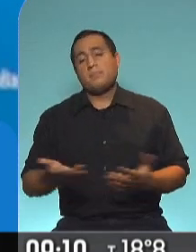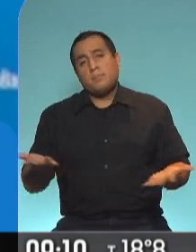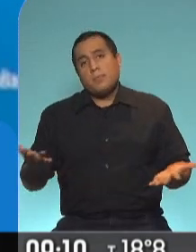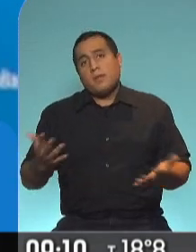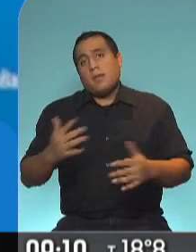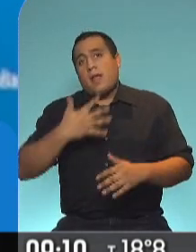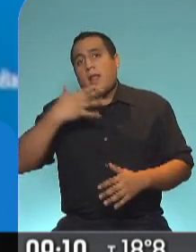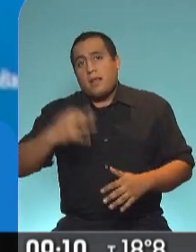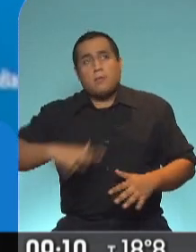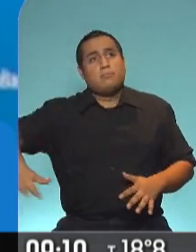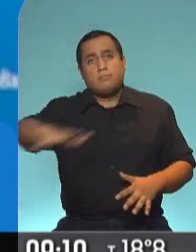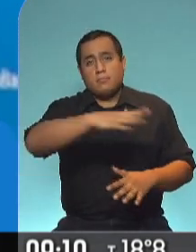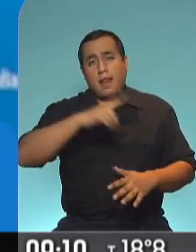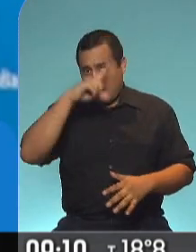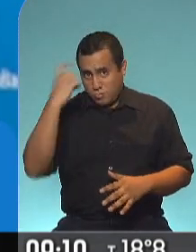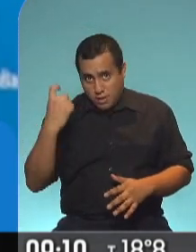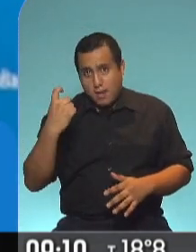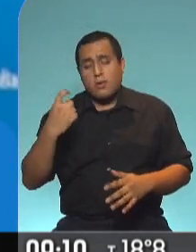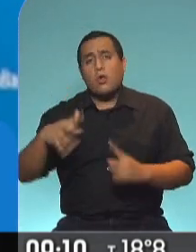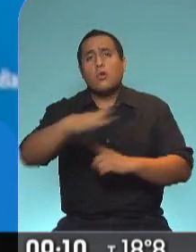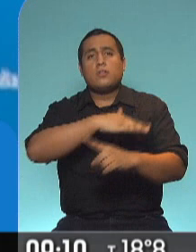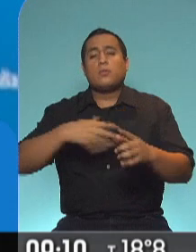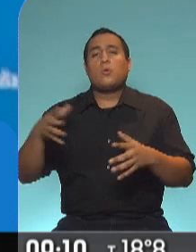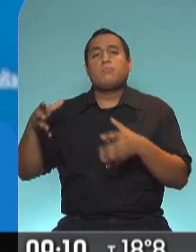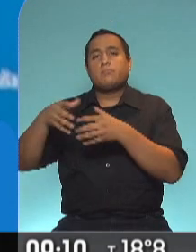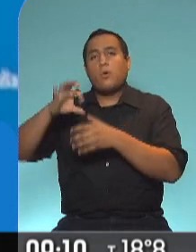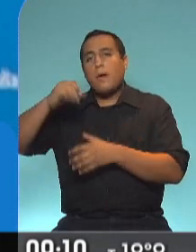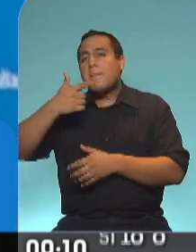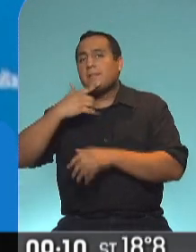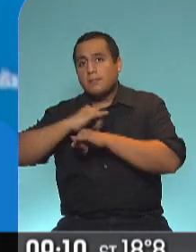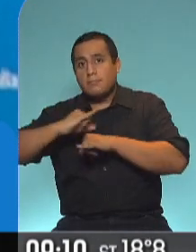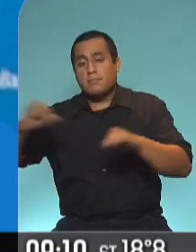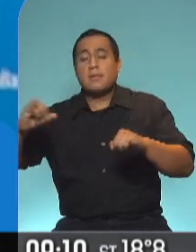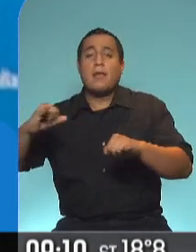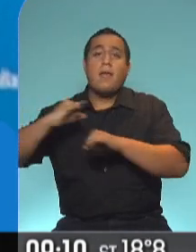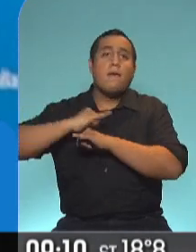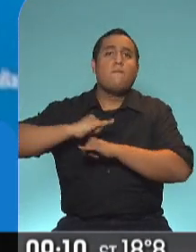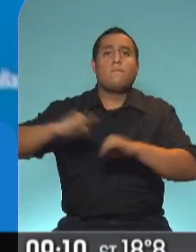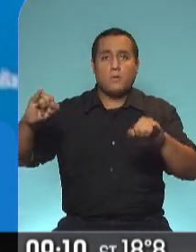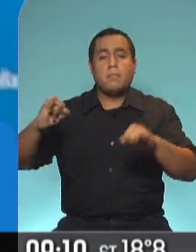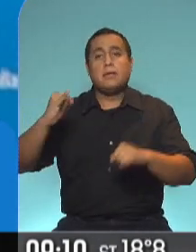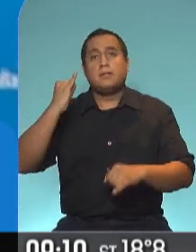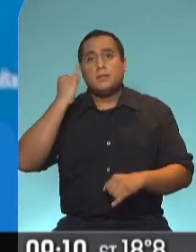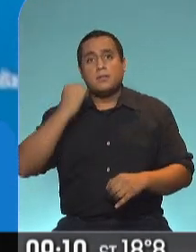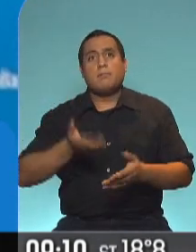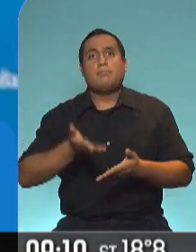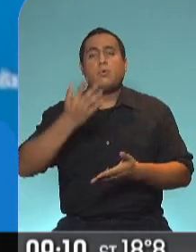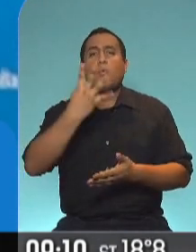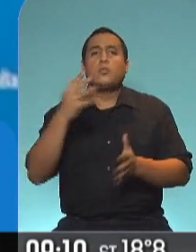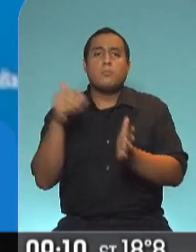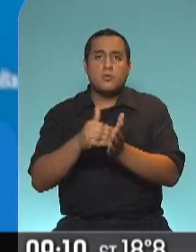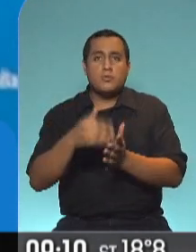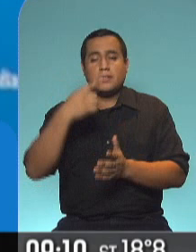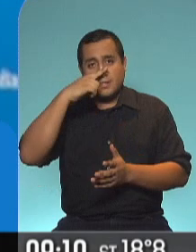a nivel nacional se da en un contexto según la organización mundial de la salud que nos informa que ya se han superado los 4 millones